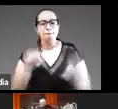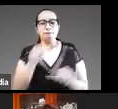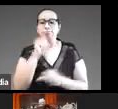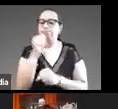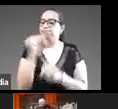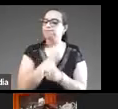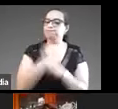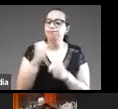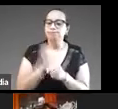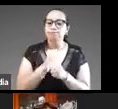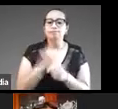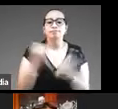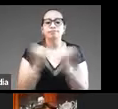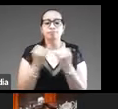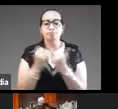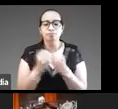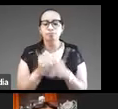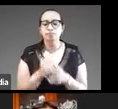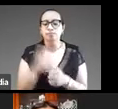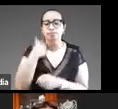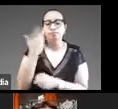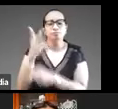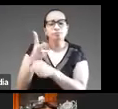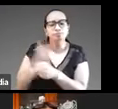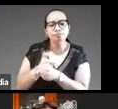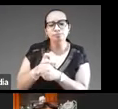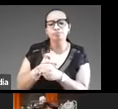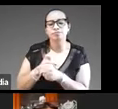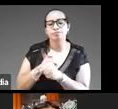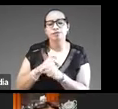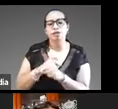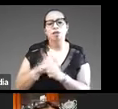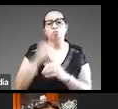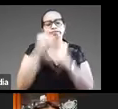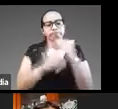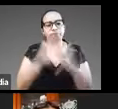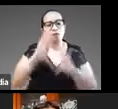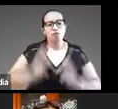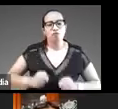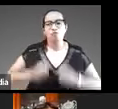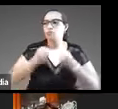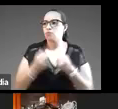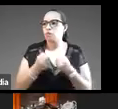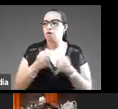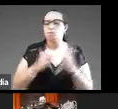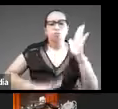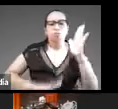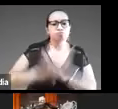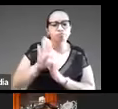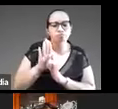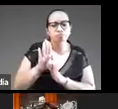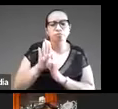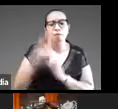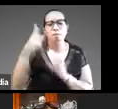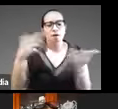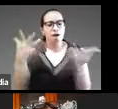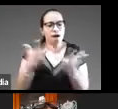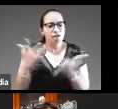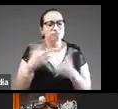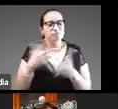pero que también les permita la construcción y fortalecimiento e impulso de llevar a cabo